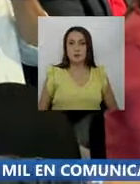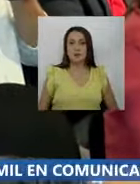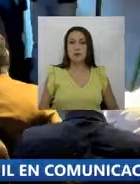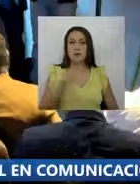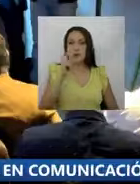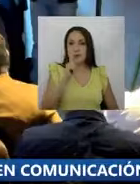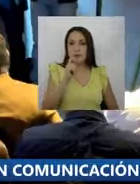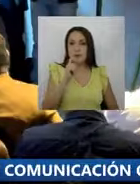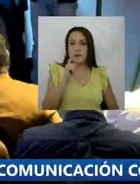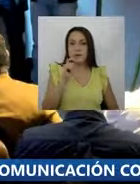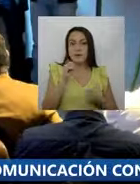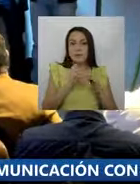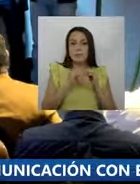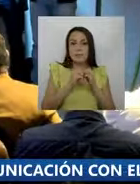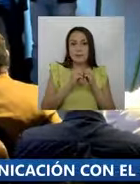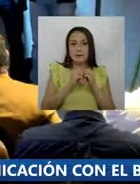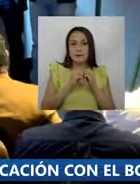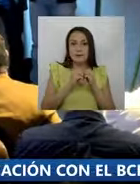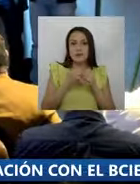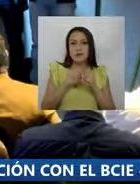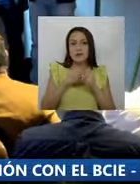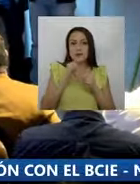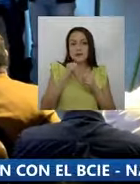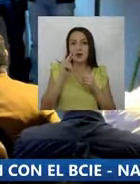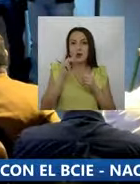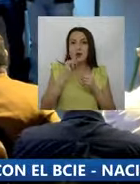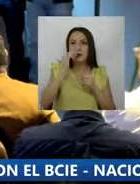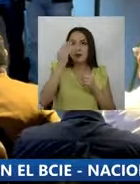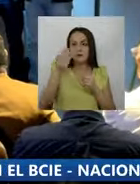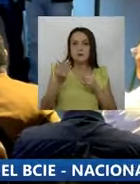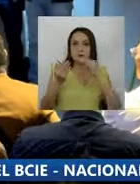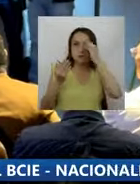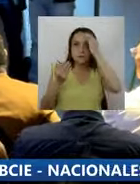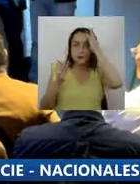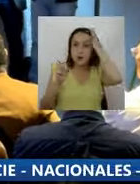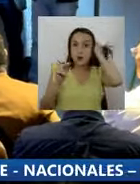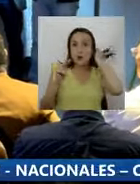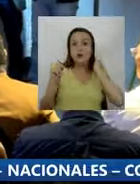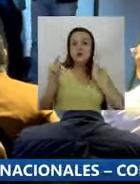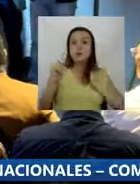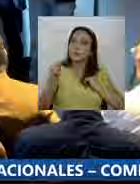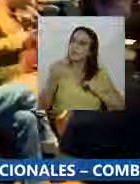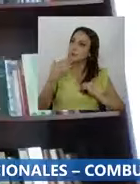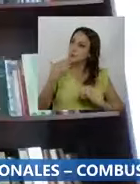algo concreto. ¿Tiene o no tiene razón la señora Eugenia Zamora? Gracias.